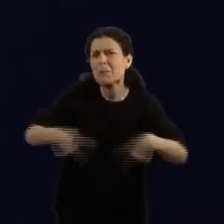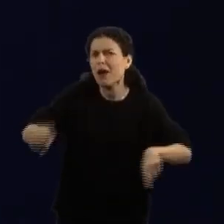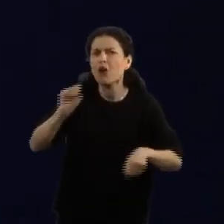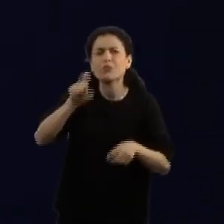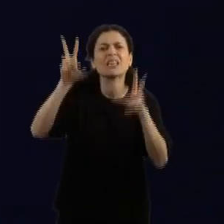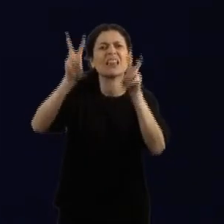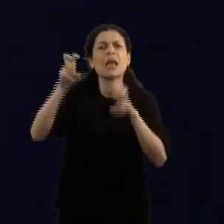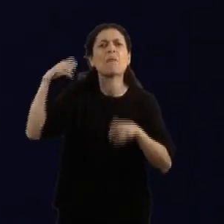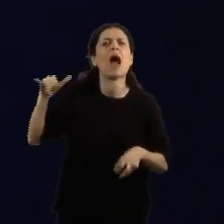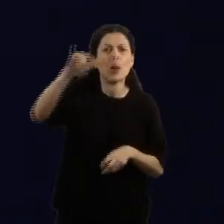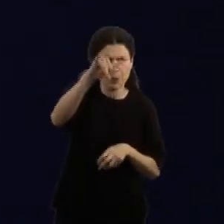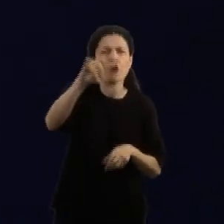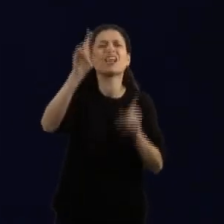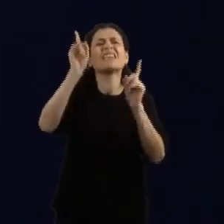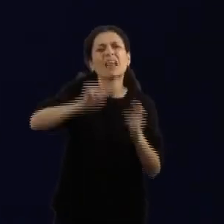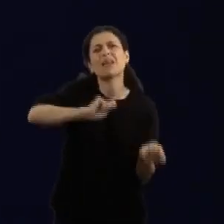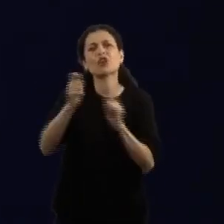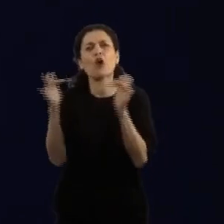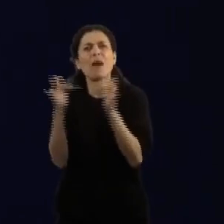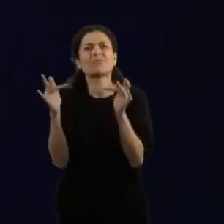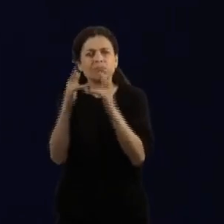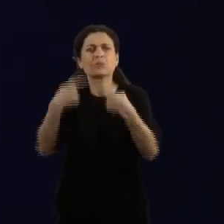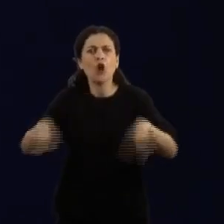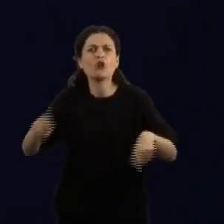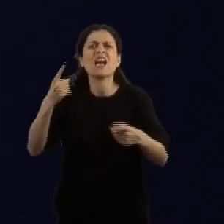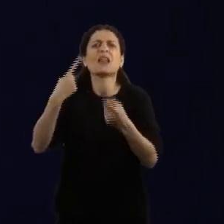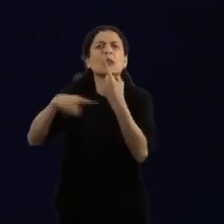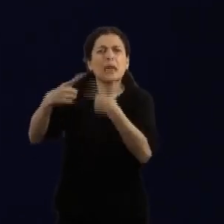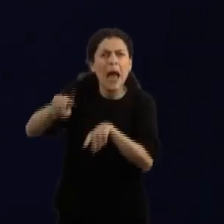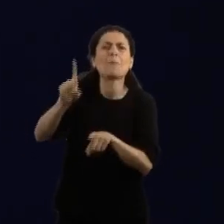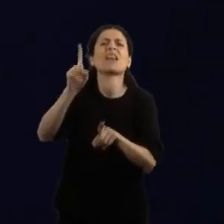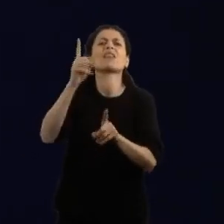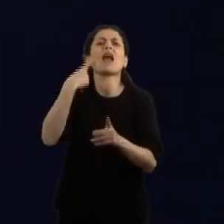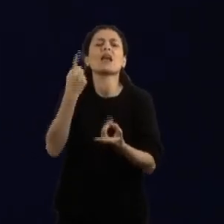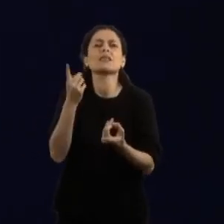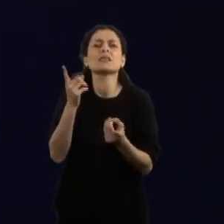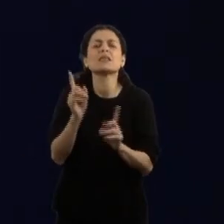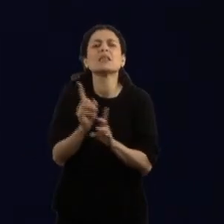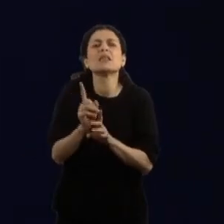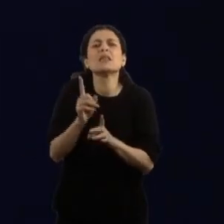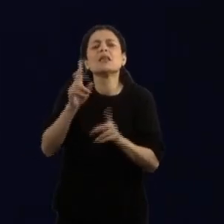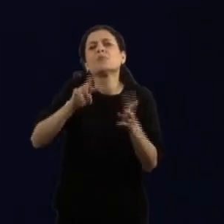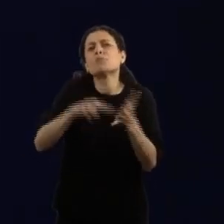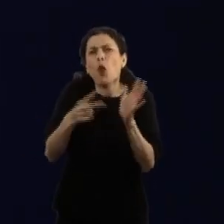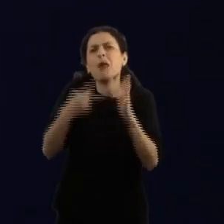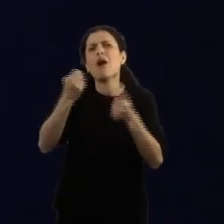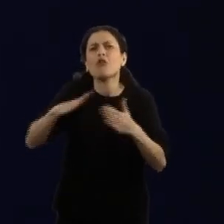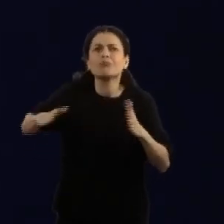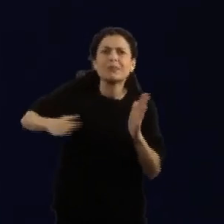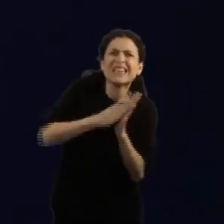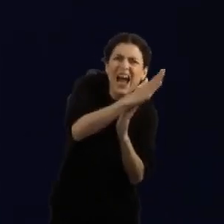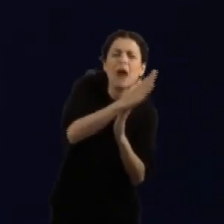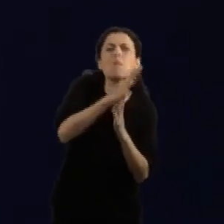a incluir la digitalización y automatización de trámites, la desregulación de los servicios de rampa, agilizar los procesos para otorgar